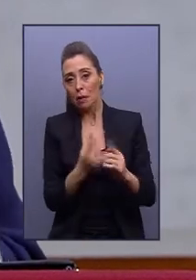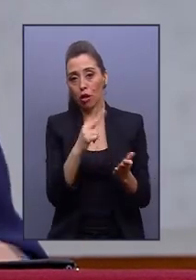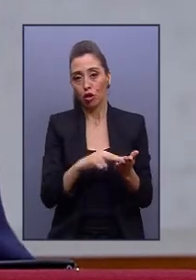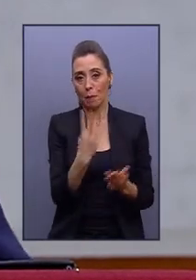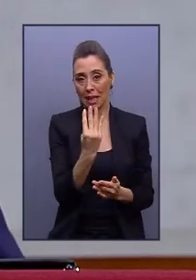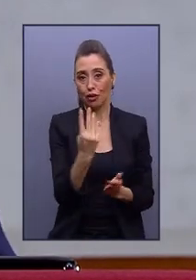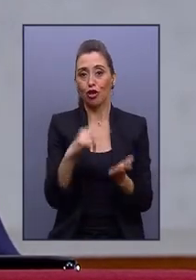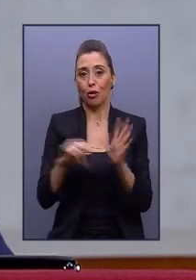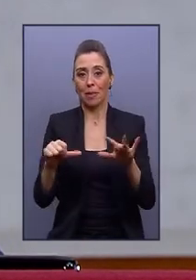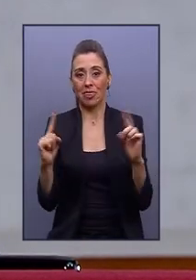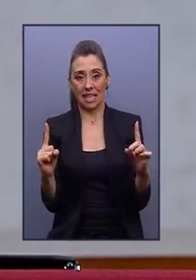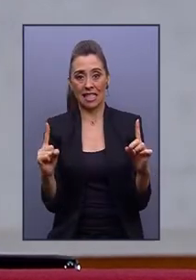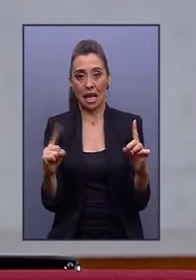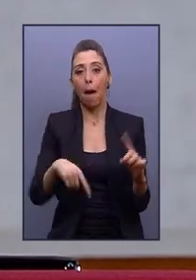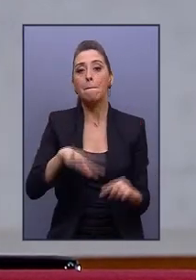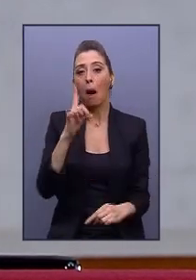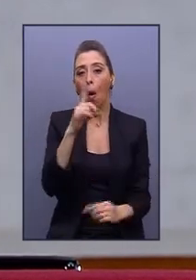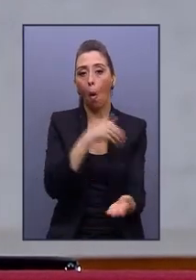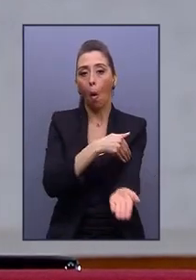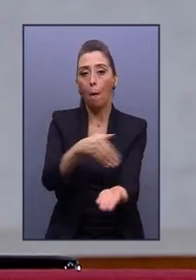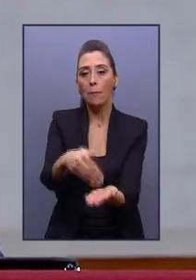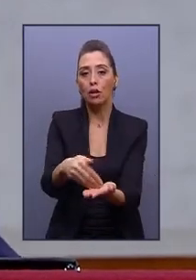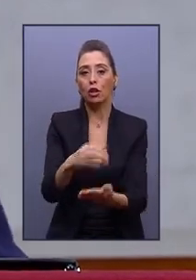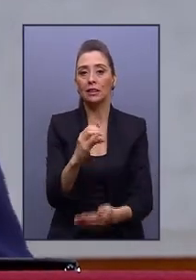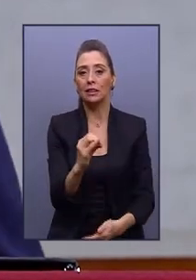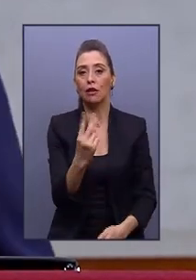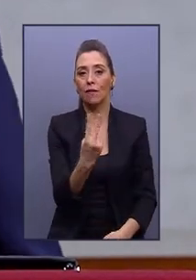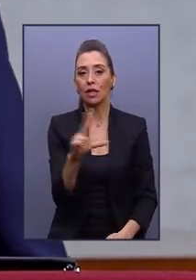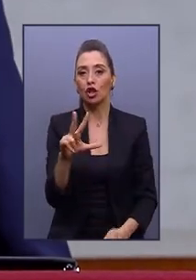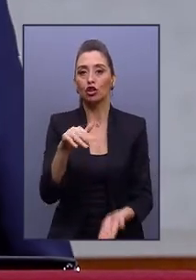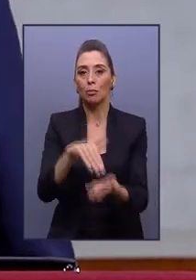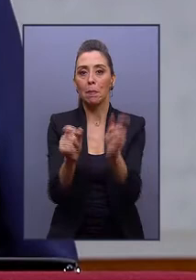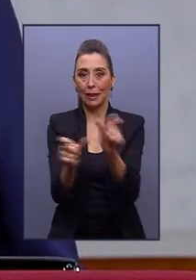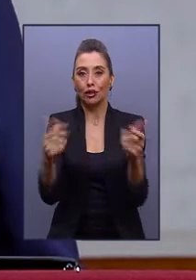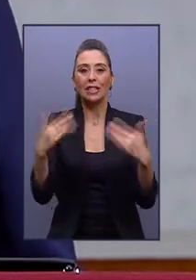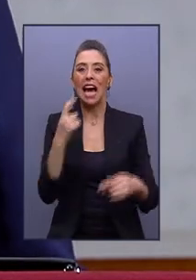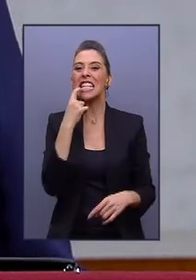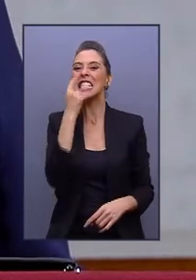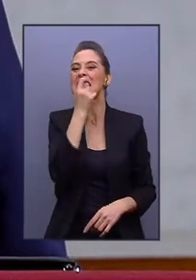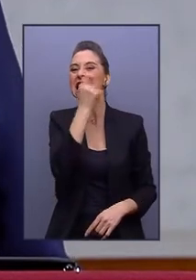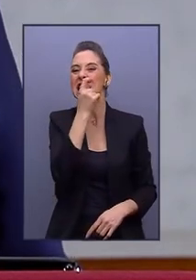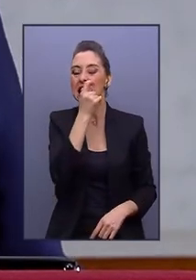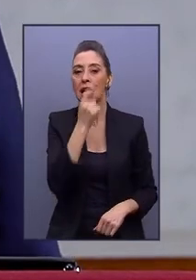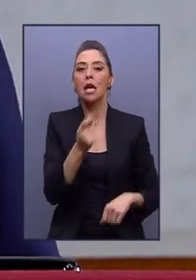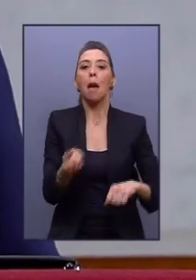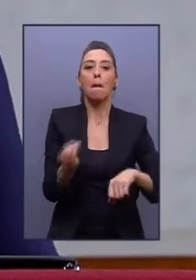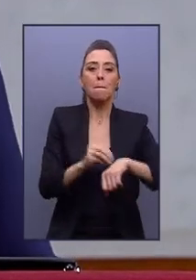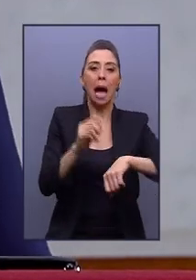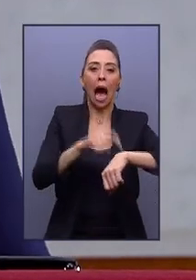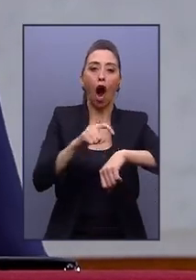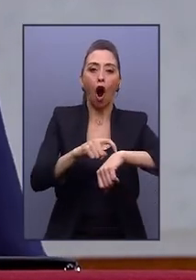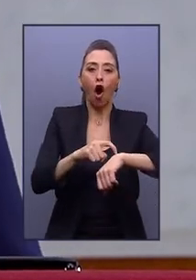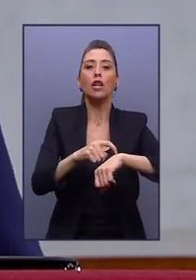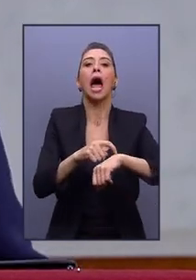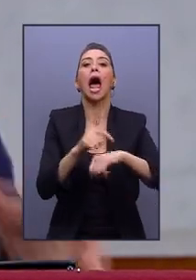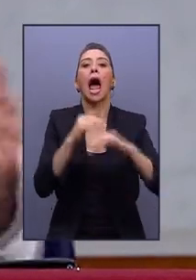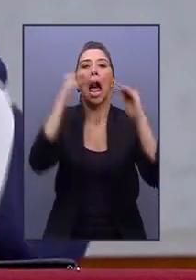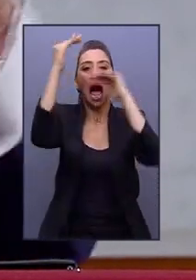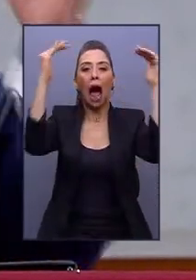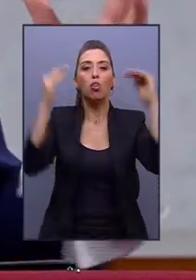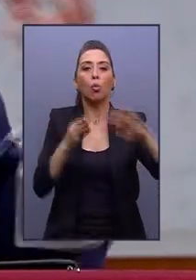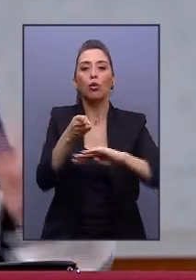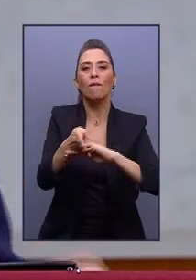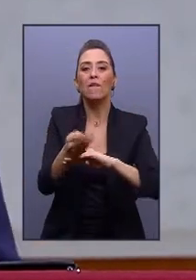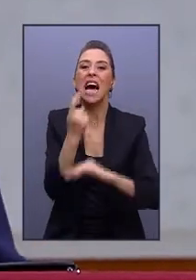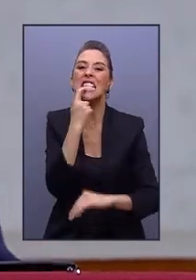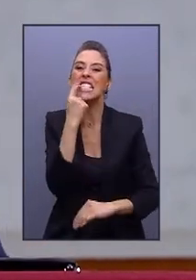2014 y 2016 más de 1.028.000 beneficiados. Y la extensión horaria para atención dental de adultos, que ya no